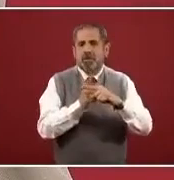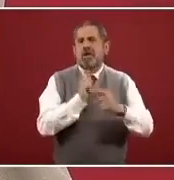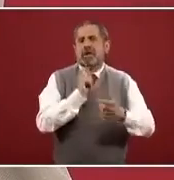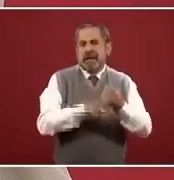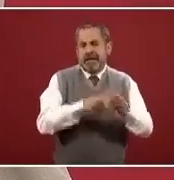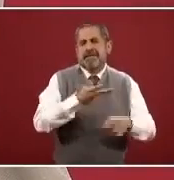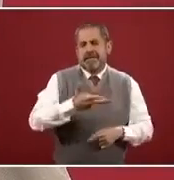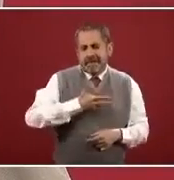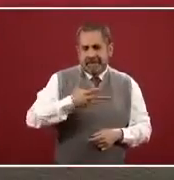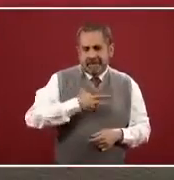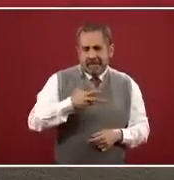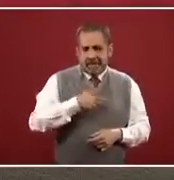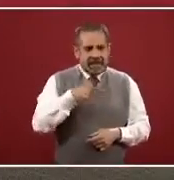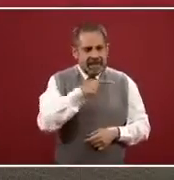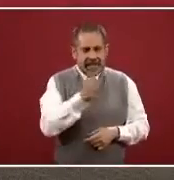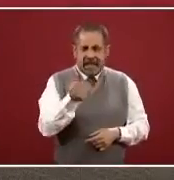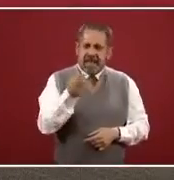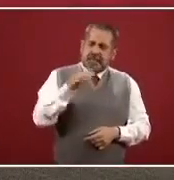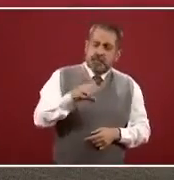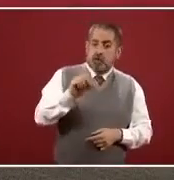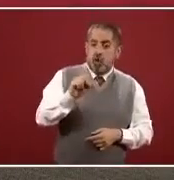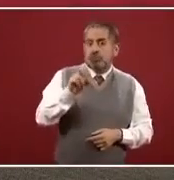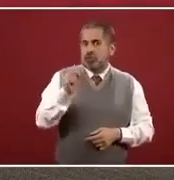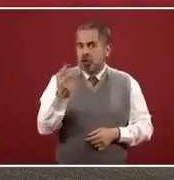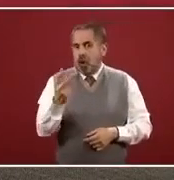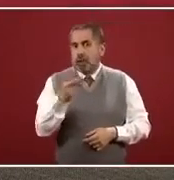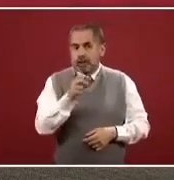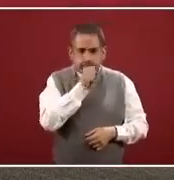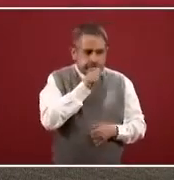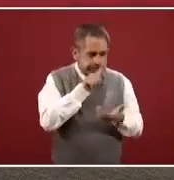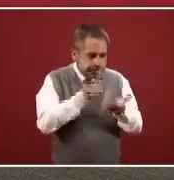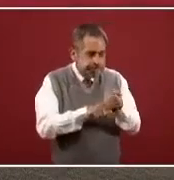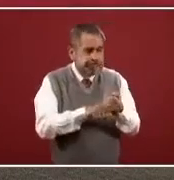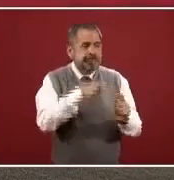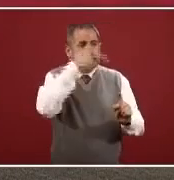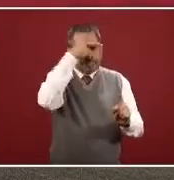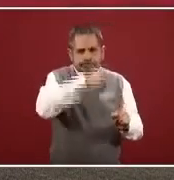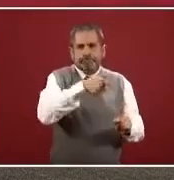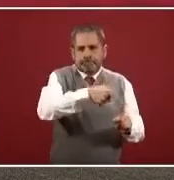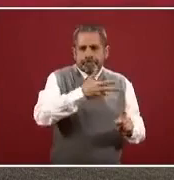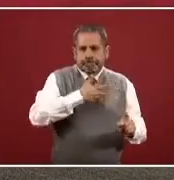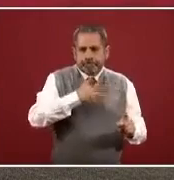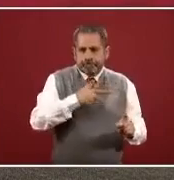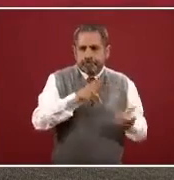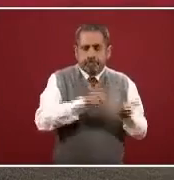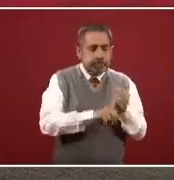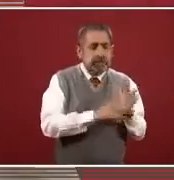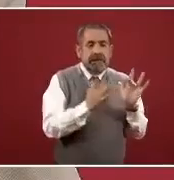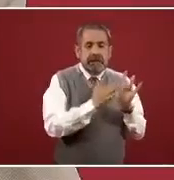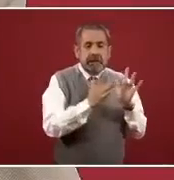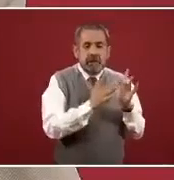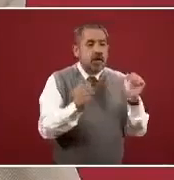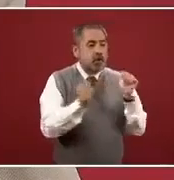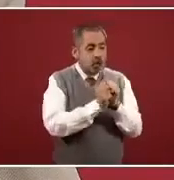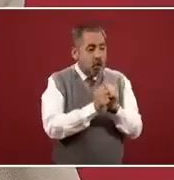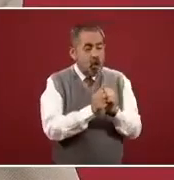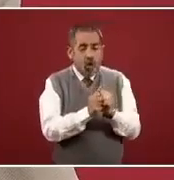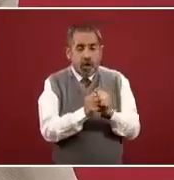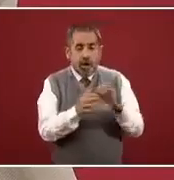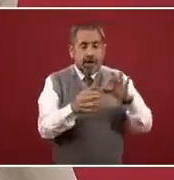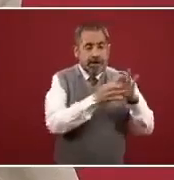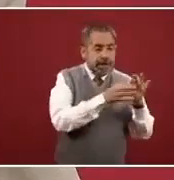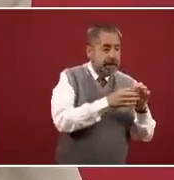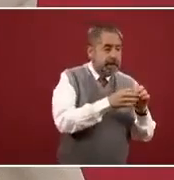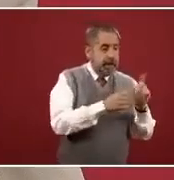presencia de SARS-CoV-2 en el resultado. Por lo tanto, estos 9 se consideran como casos asociados a